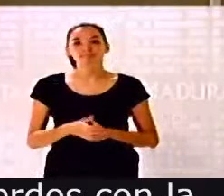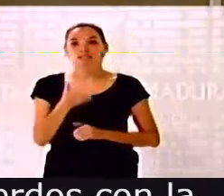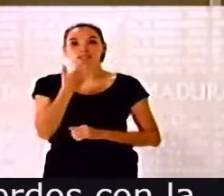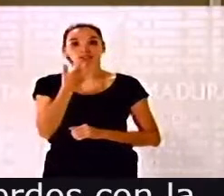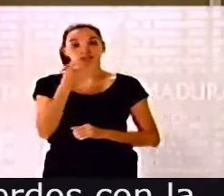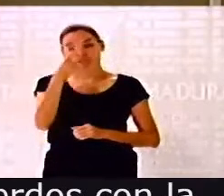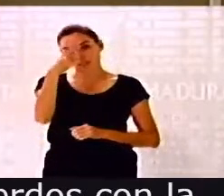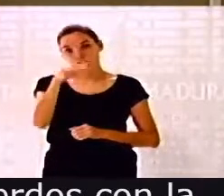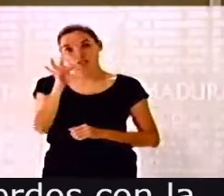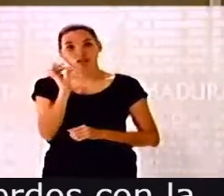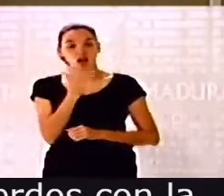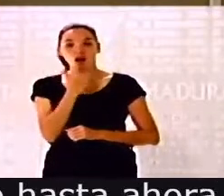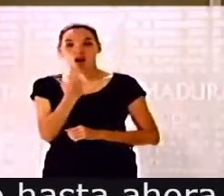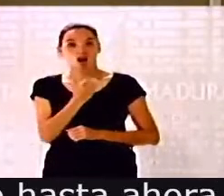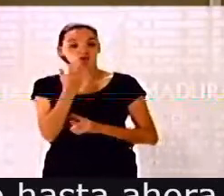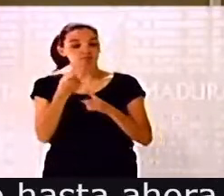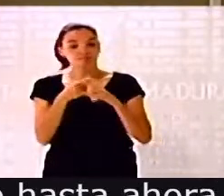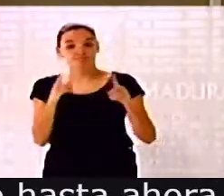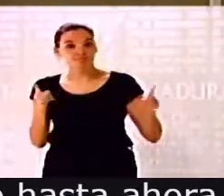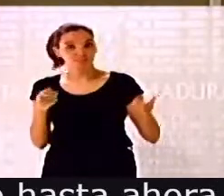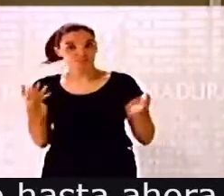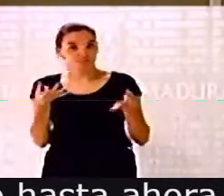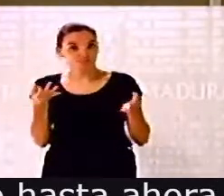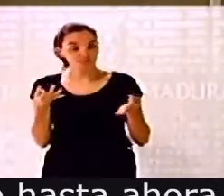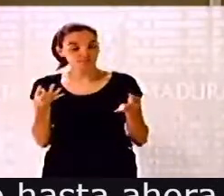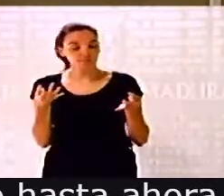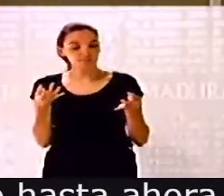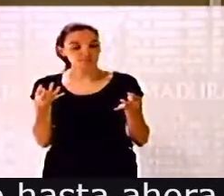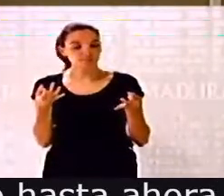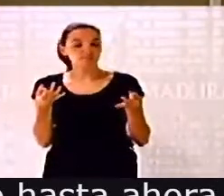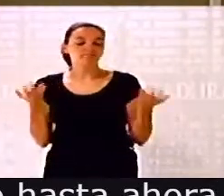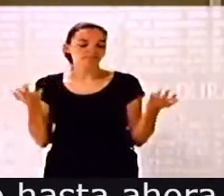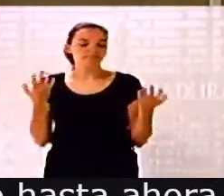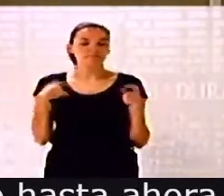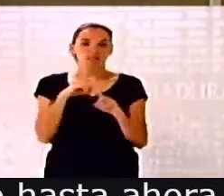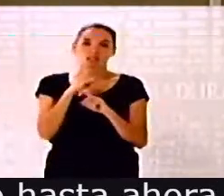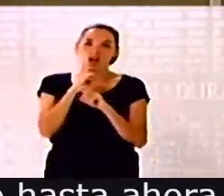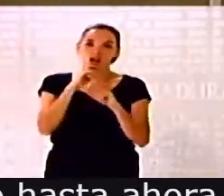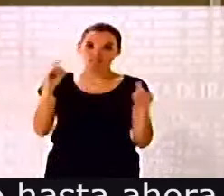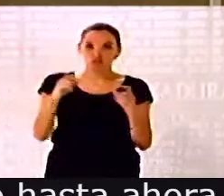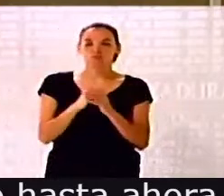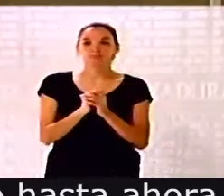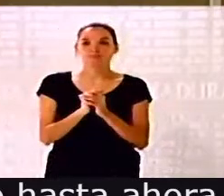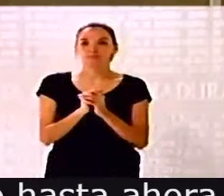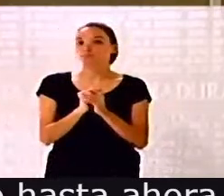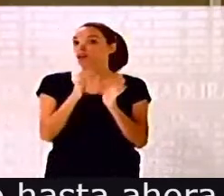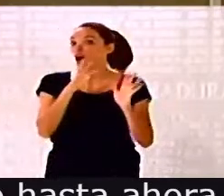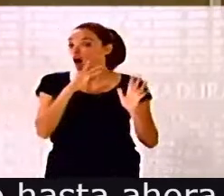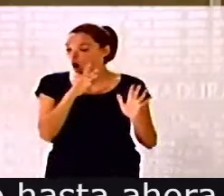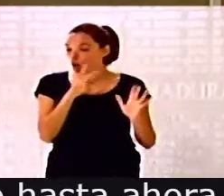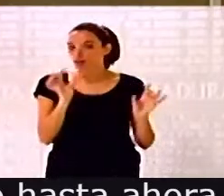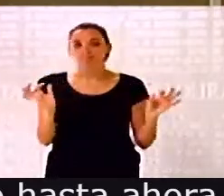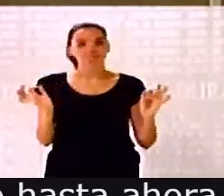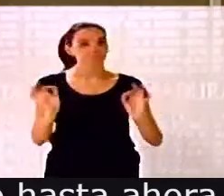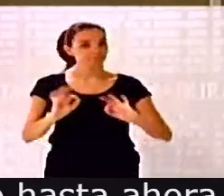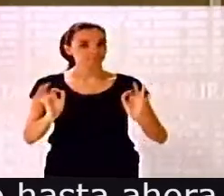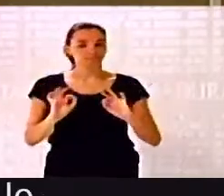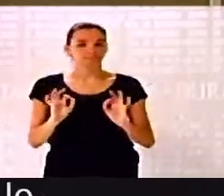alguna decisión diferente, pues lo anunciaríamos, pero en este momento no hay